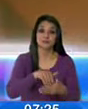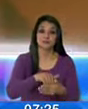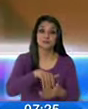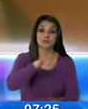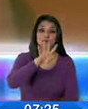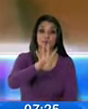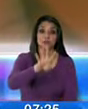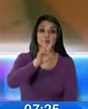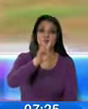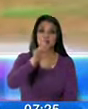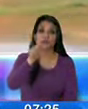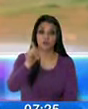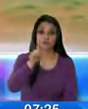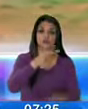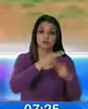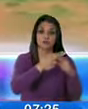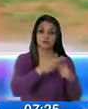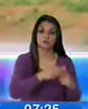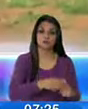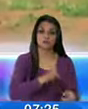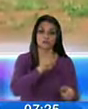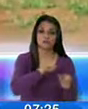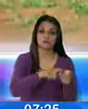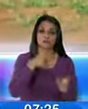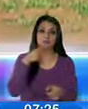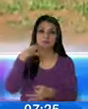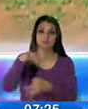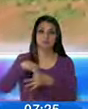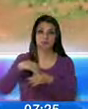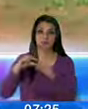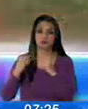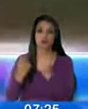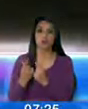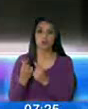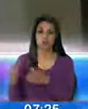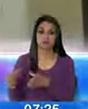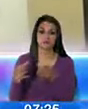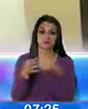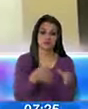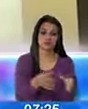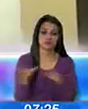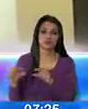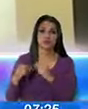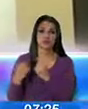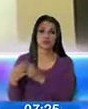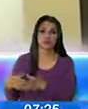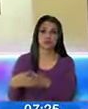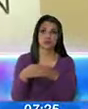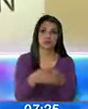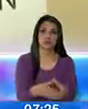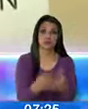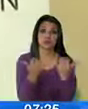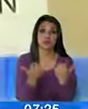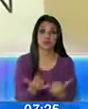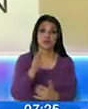3.421 estaban facultados. Ingresaban por grupos a los pabellones. Van a sufragar